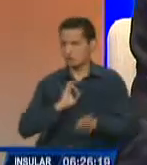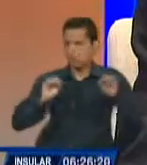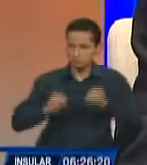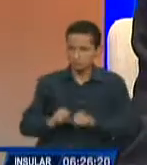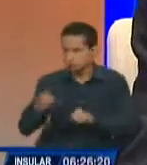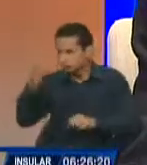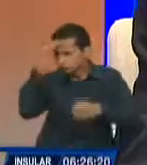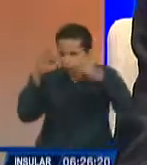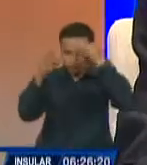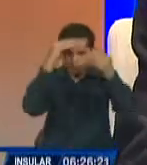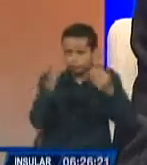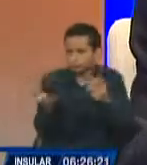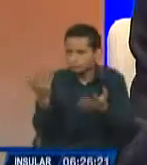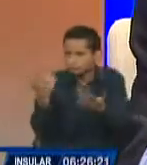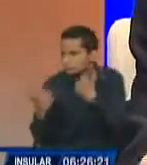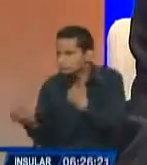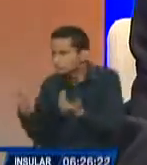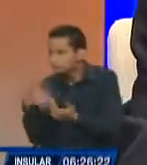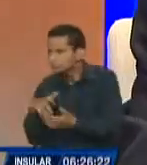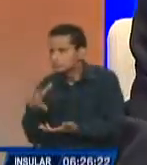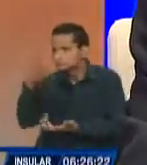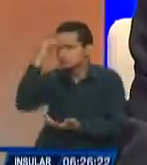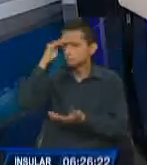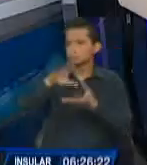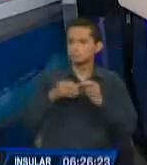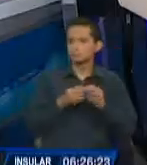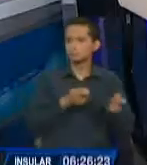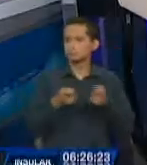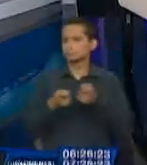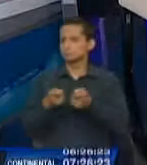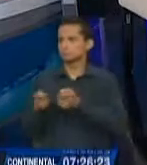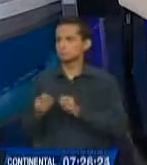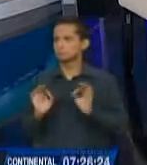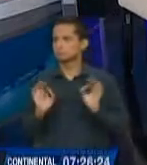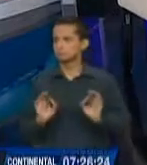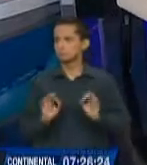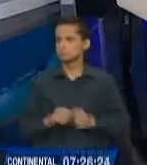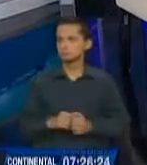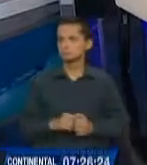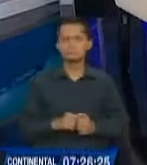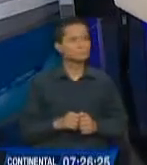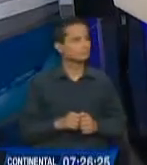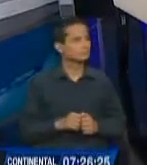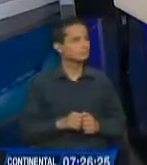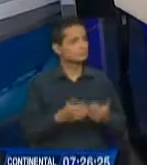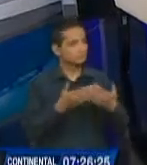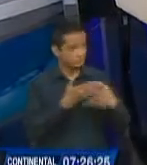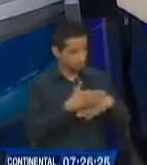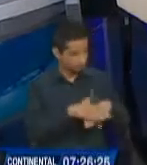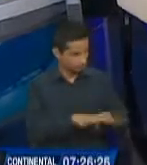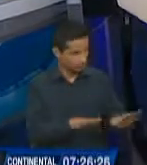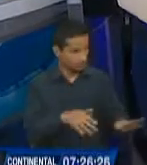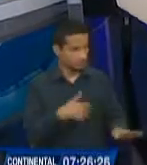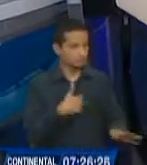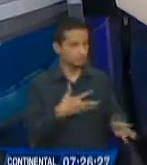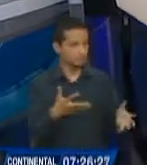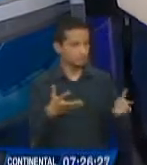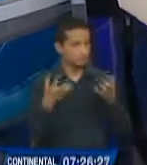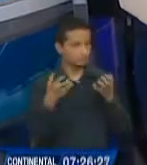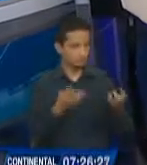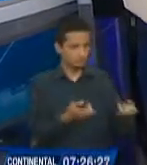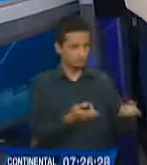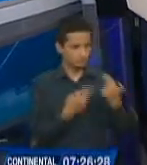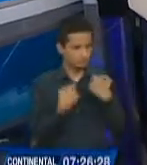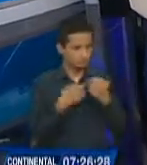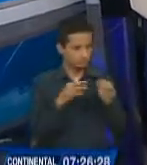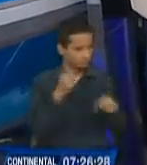la política pública siendo definida por el gobierno central. Y ahora sí, para terminar, señor ministro, le recurriría una respuesta